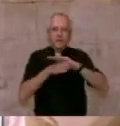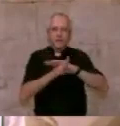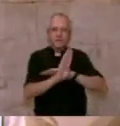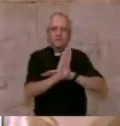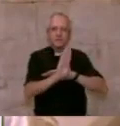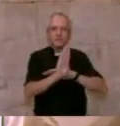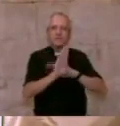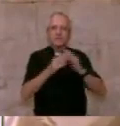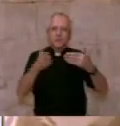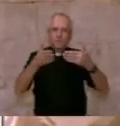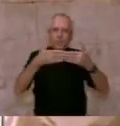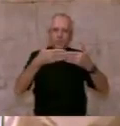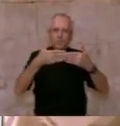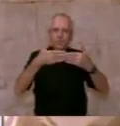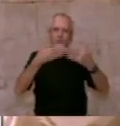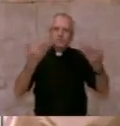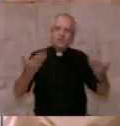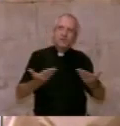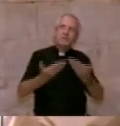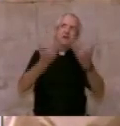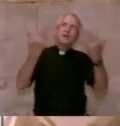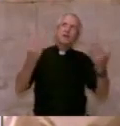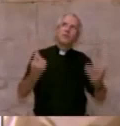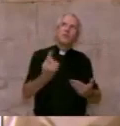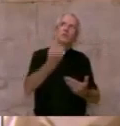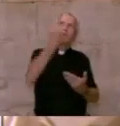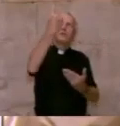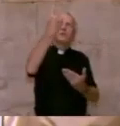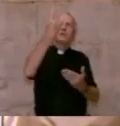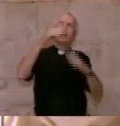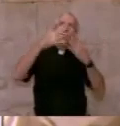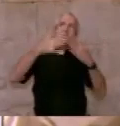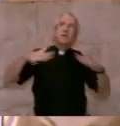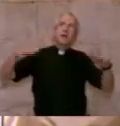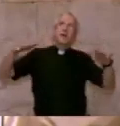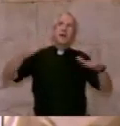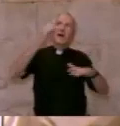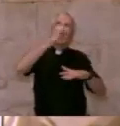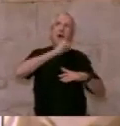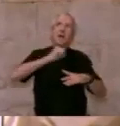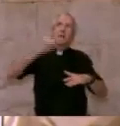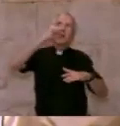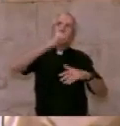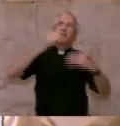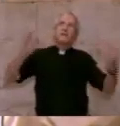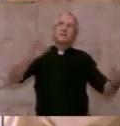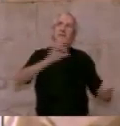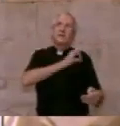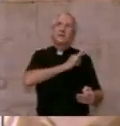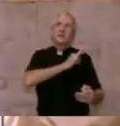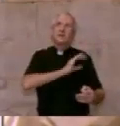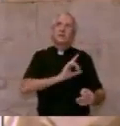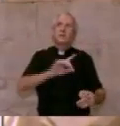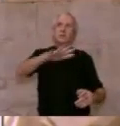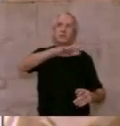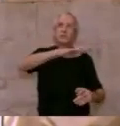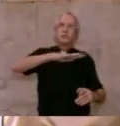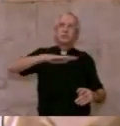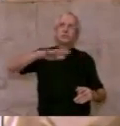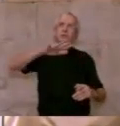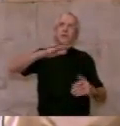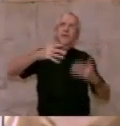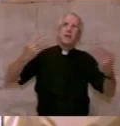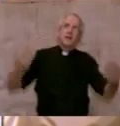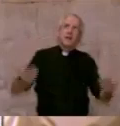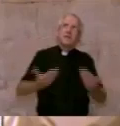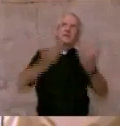Entrad en sus portales ensalzándolo, cantad alabanzas a sus atrios,